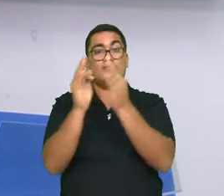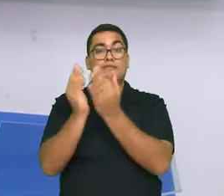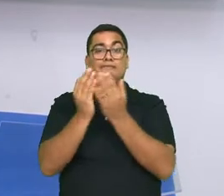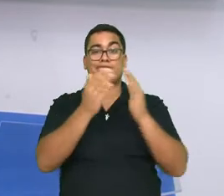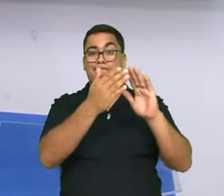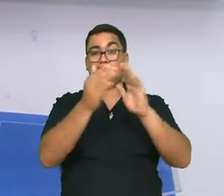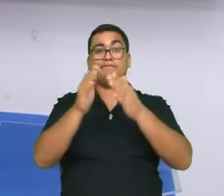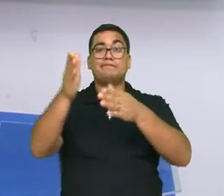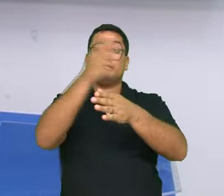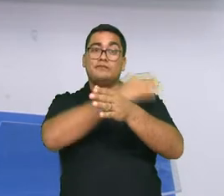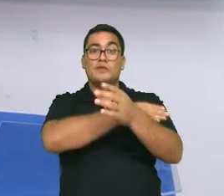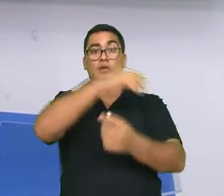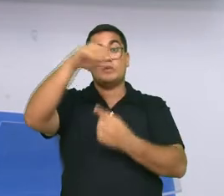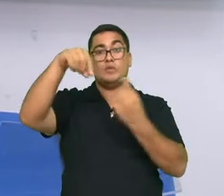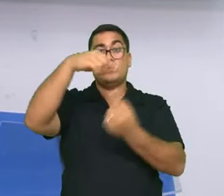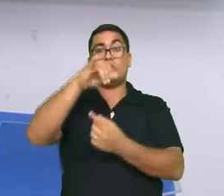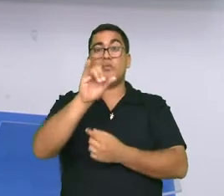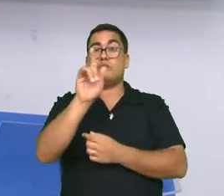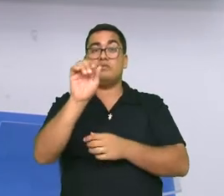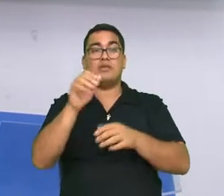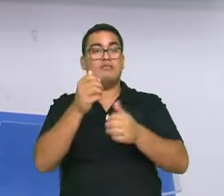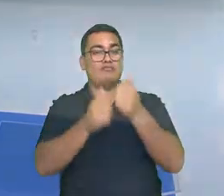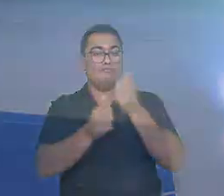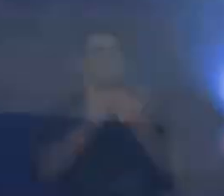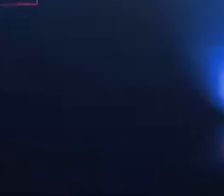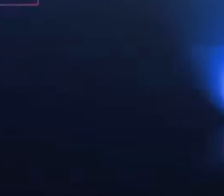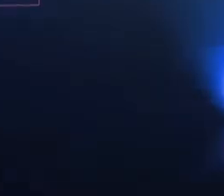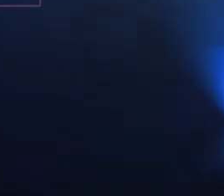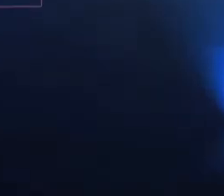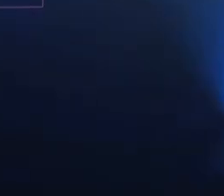comunidades perjudicadas por el huracán Iota.